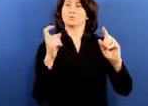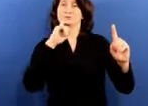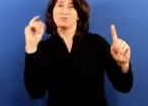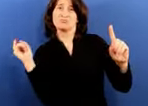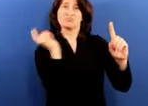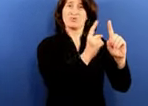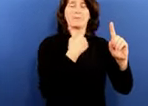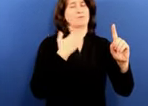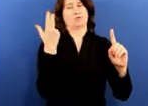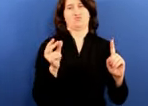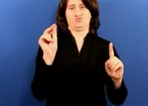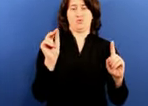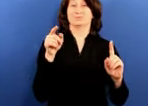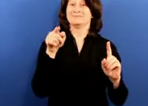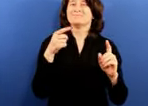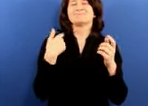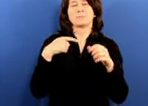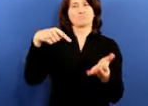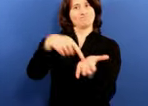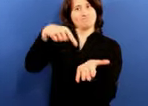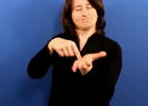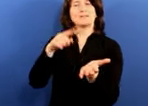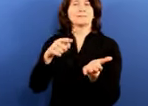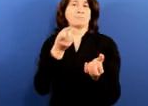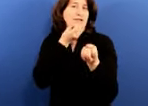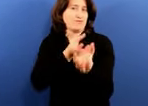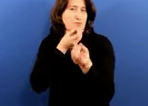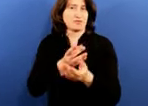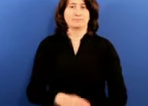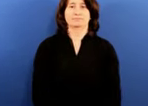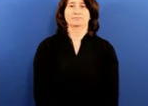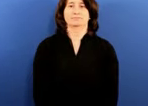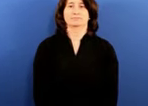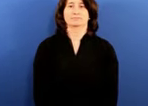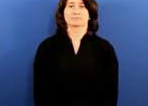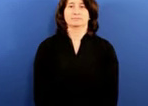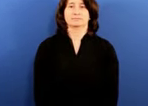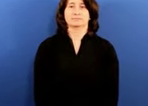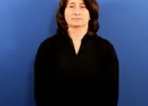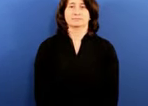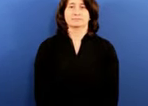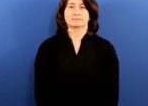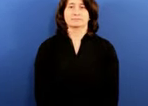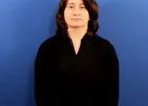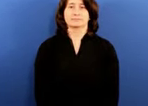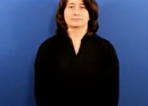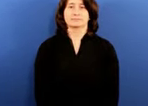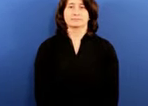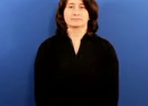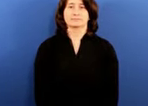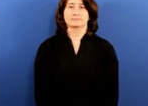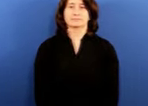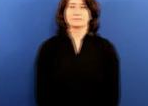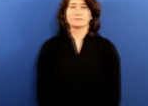el jugador Carlos Gurpegui han prestado su imagen para el llamamiento al cese de agresiones, comentarios o acciones